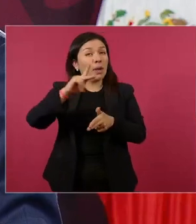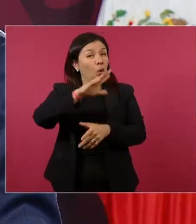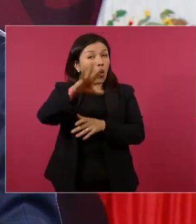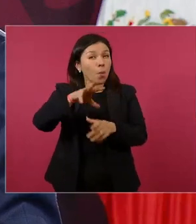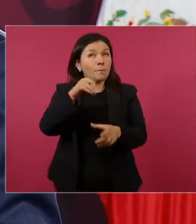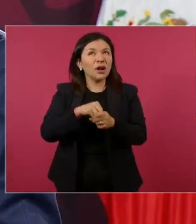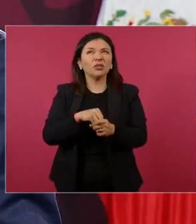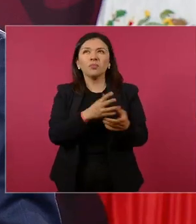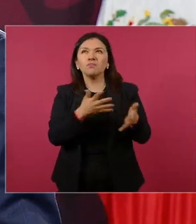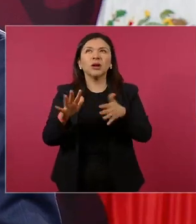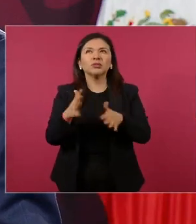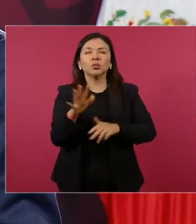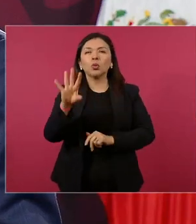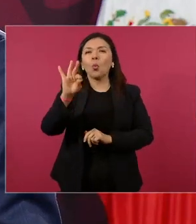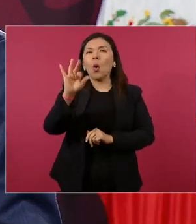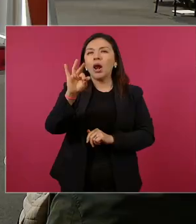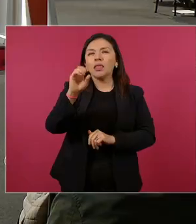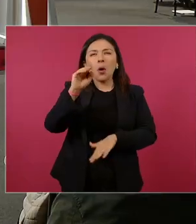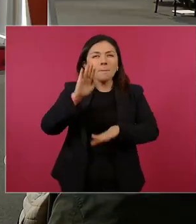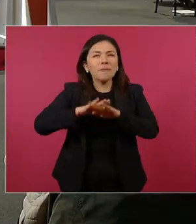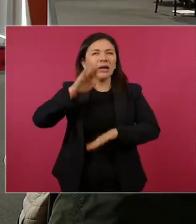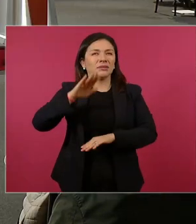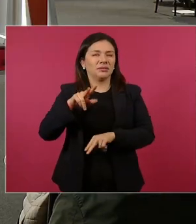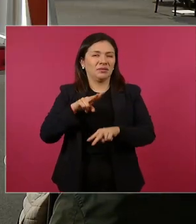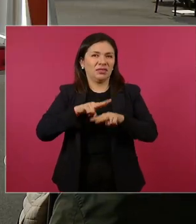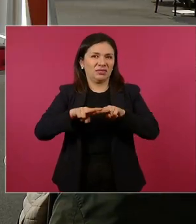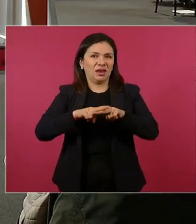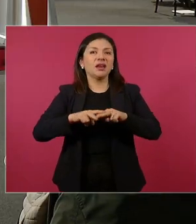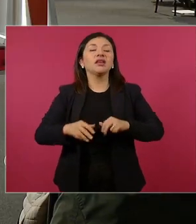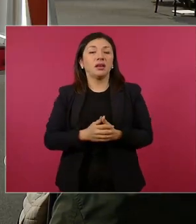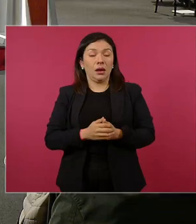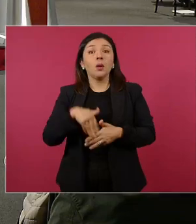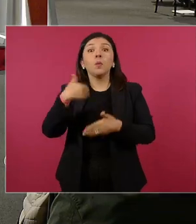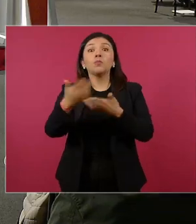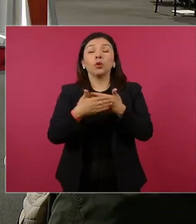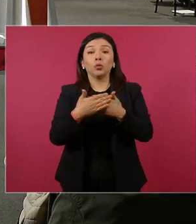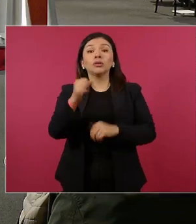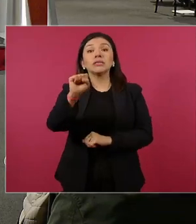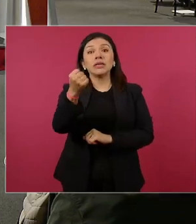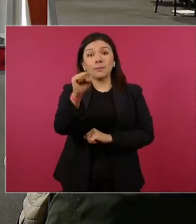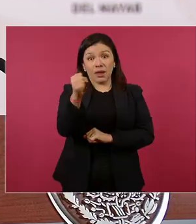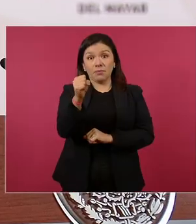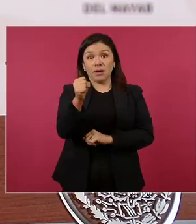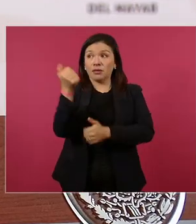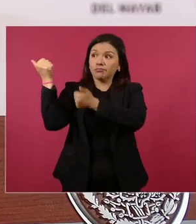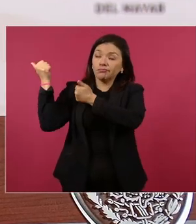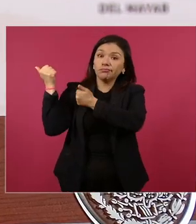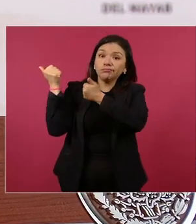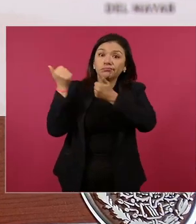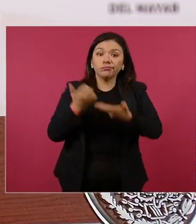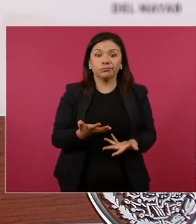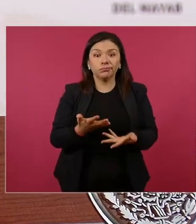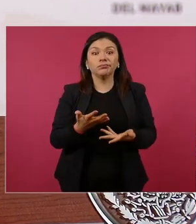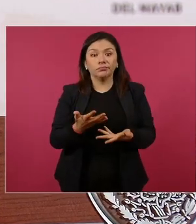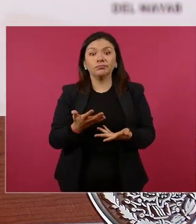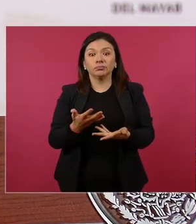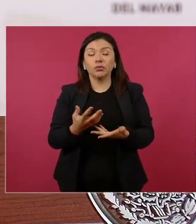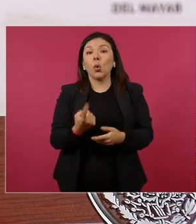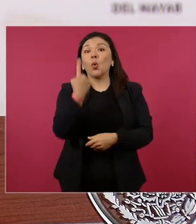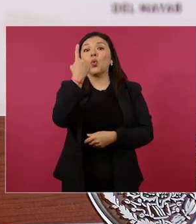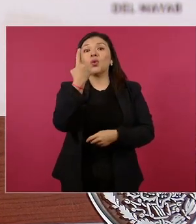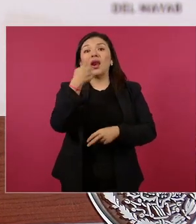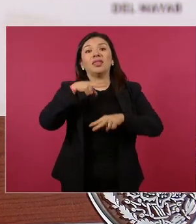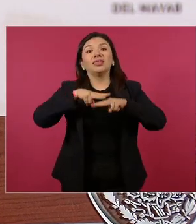un poco más de 40 trenes. El septiembre nos van a entregar ya un tren